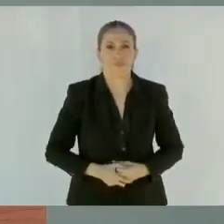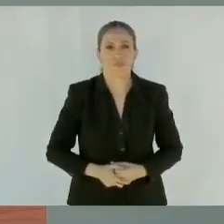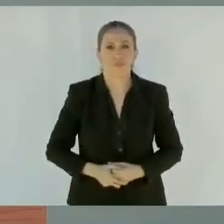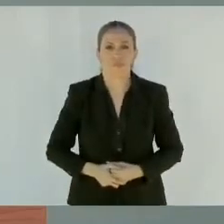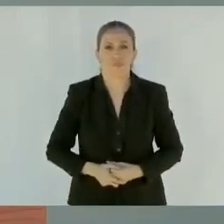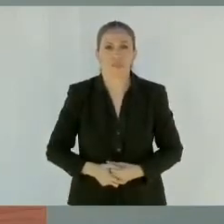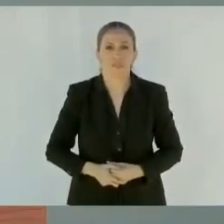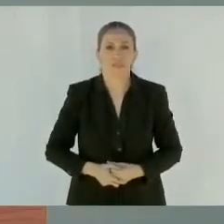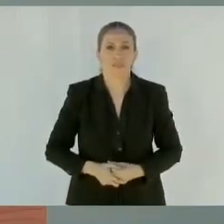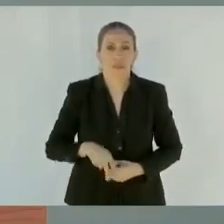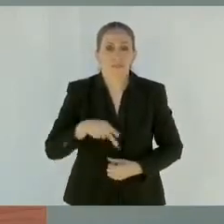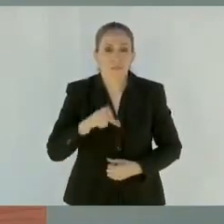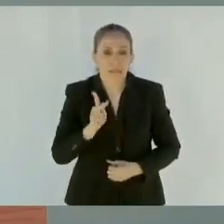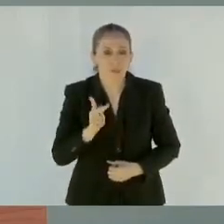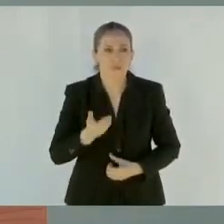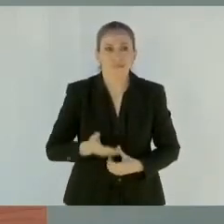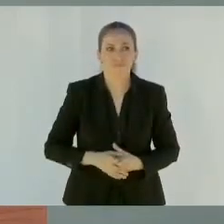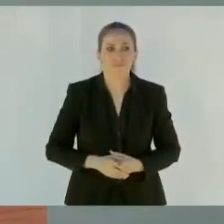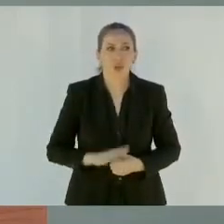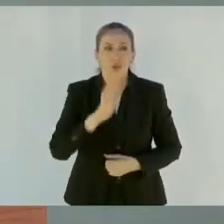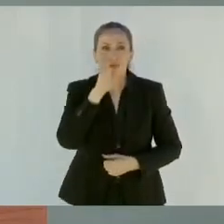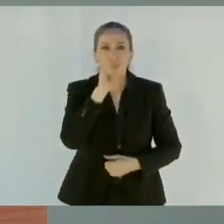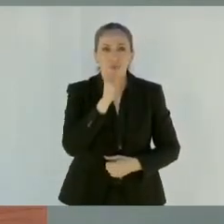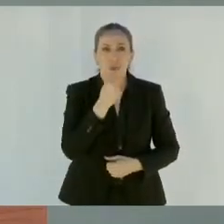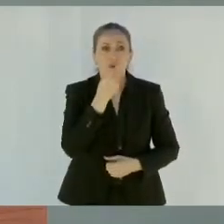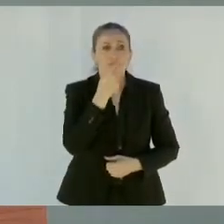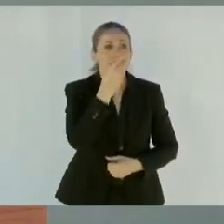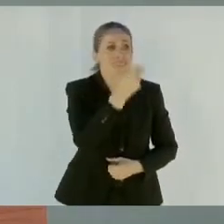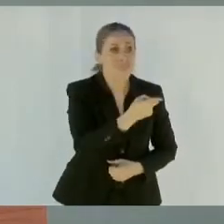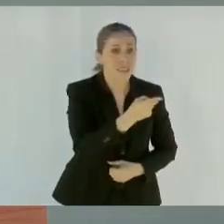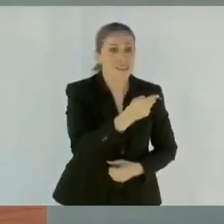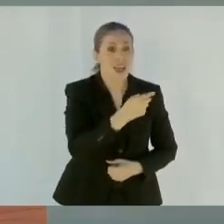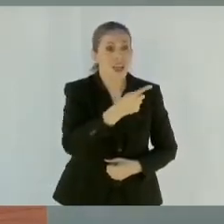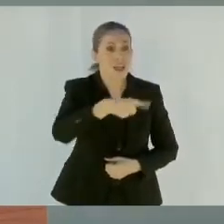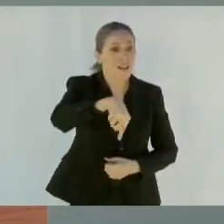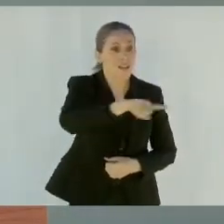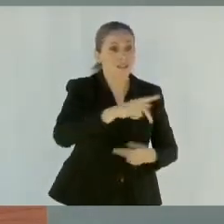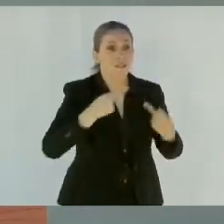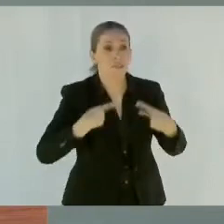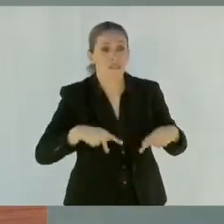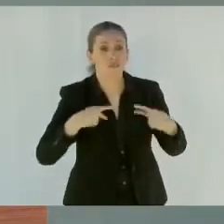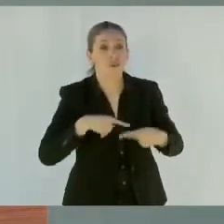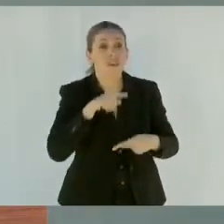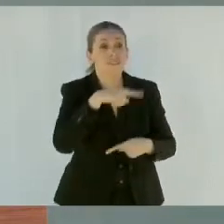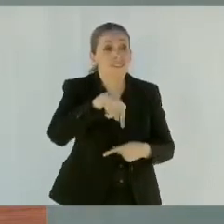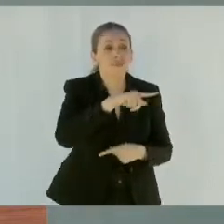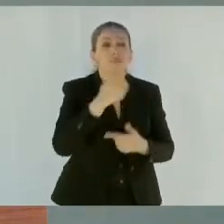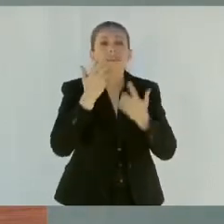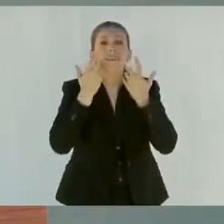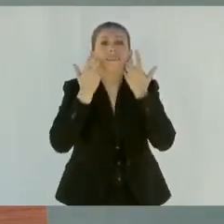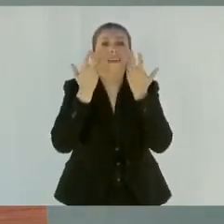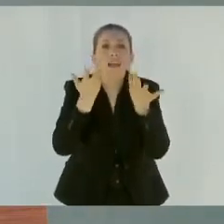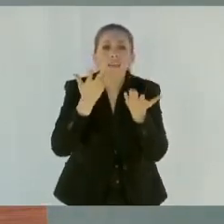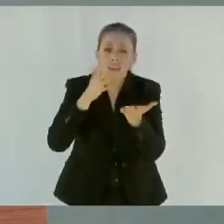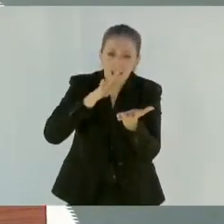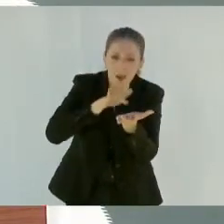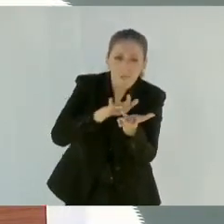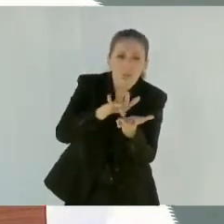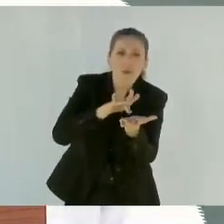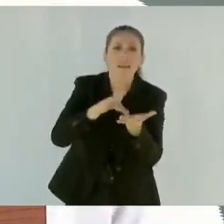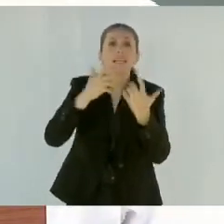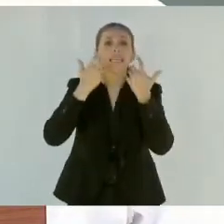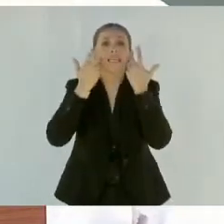decirle a quienes quieren ayudar que no se les permite, porque es